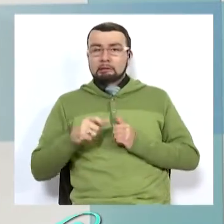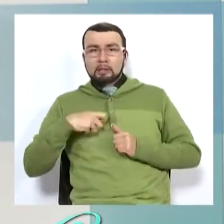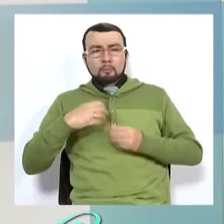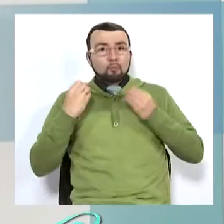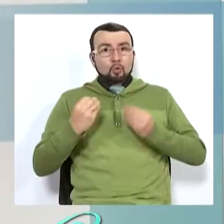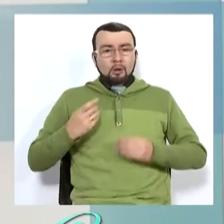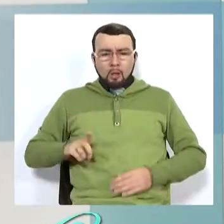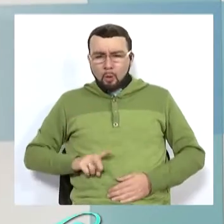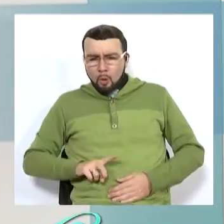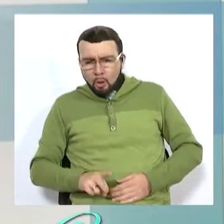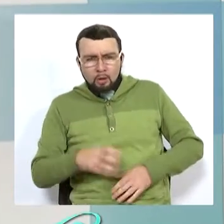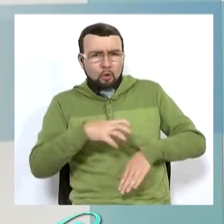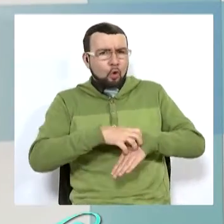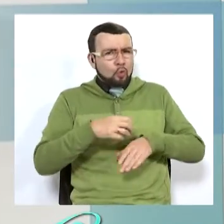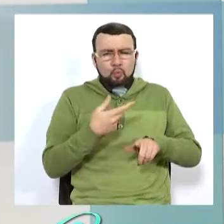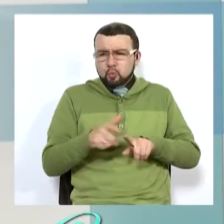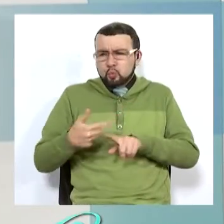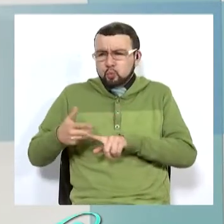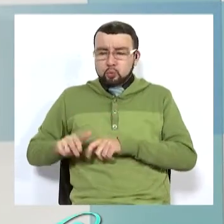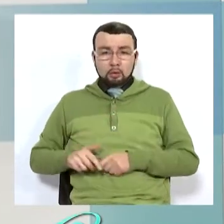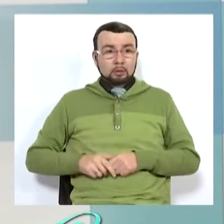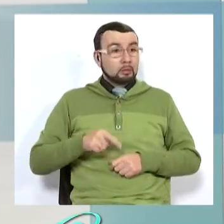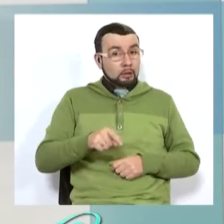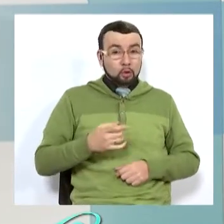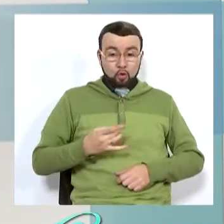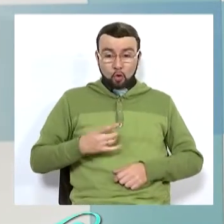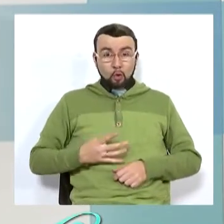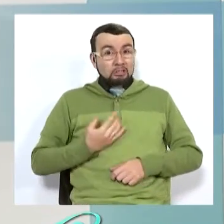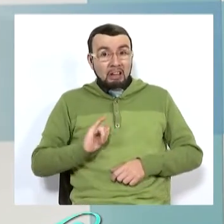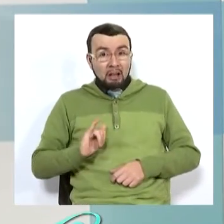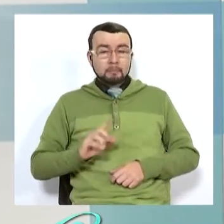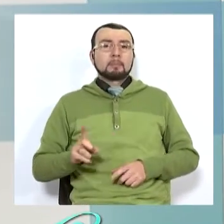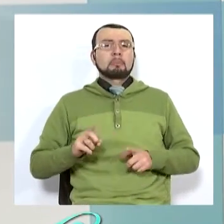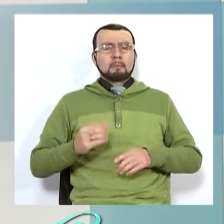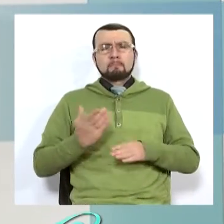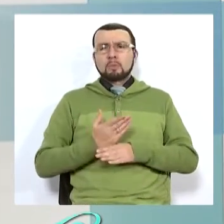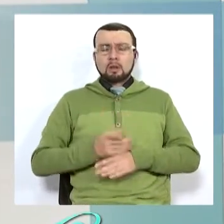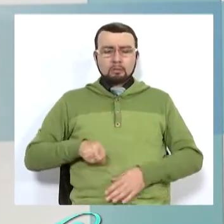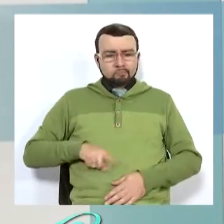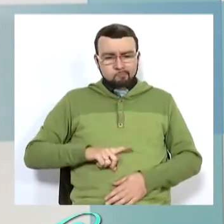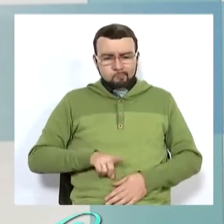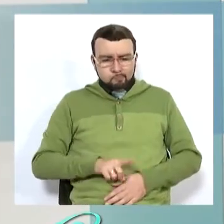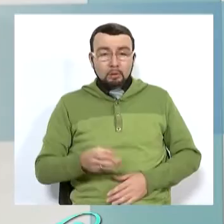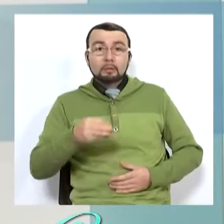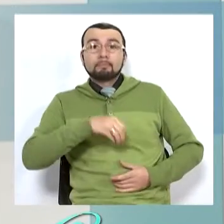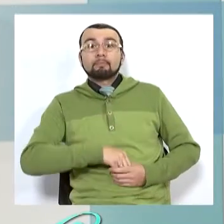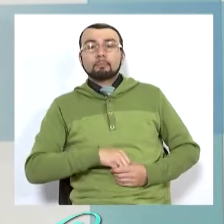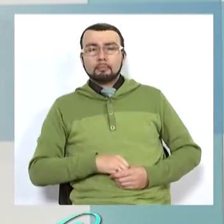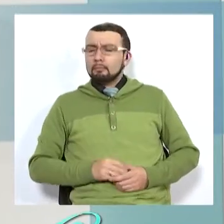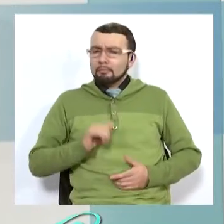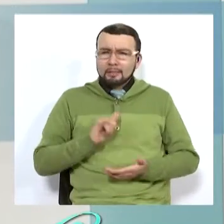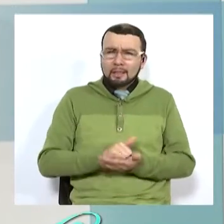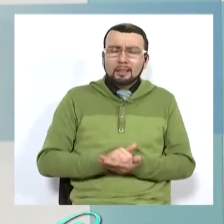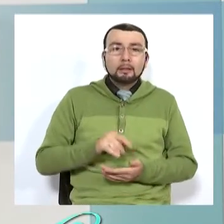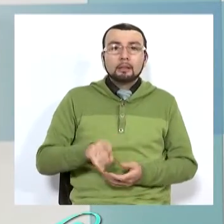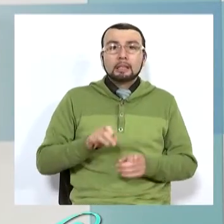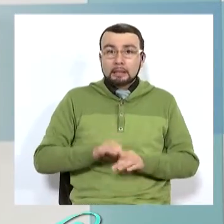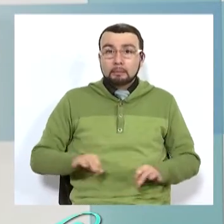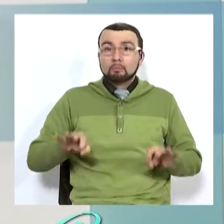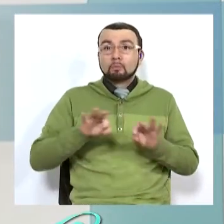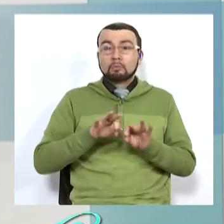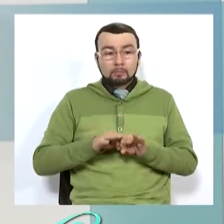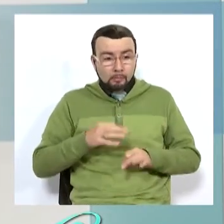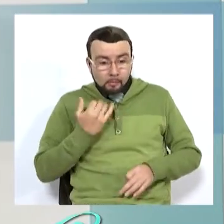desencadena muchos problemas, no únicamente dolor, sino problemas digestivos. Por eso es muy importante los